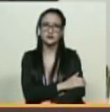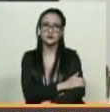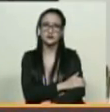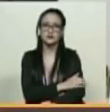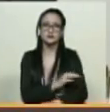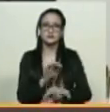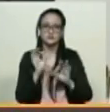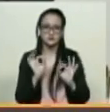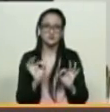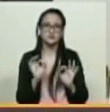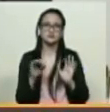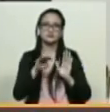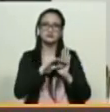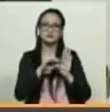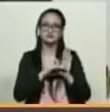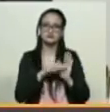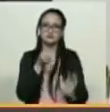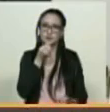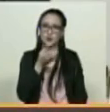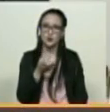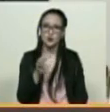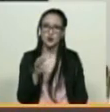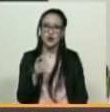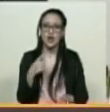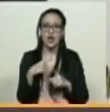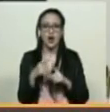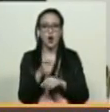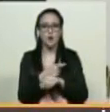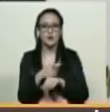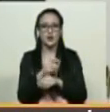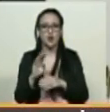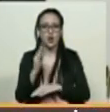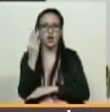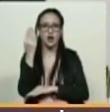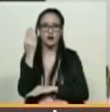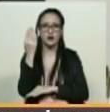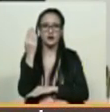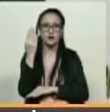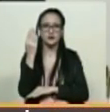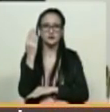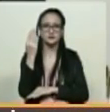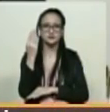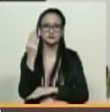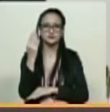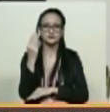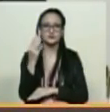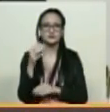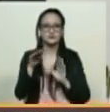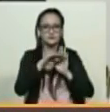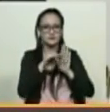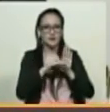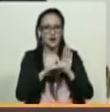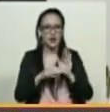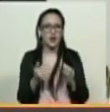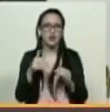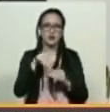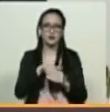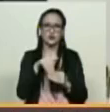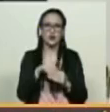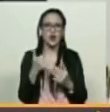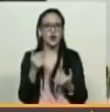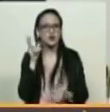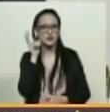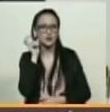hablar, según lo que han comentado, en este caso el exgobernador del estado Lara, Henry Falcón, sobre garantías electorales. Yo quisiera escuchar